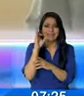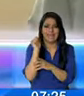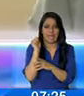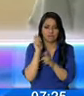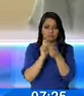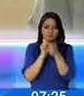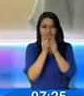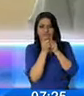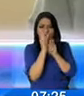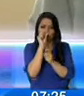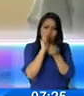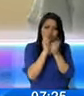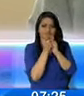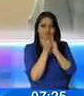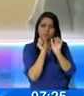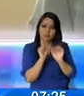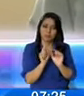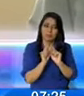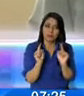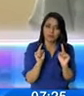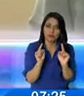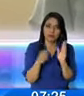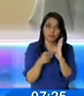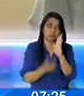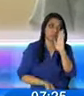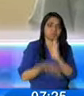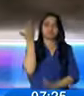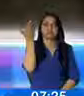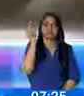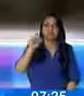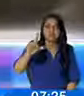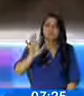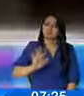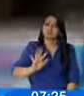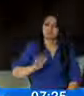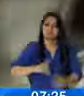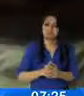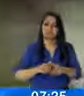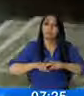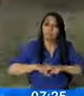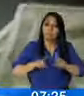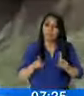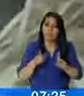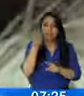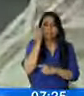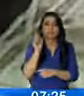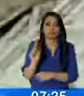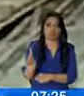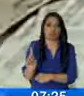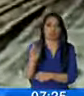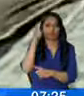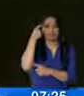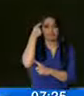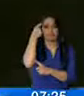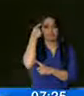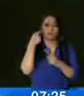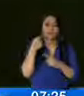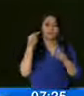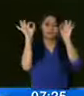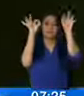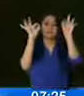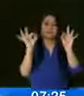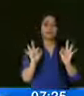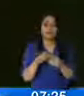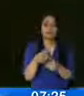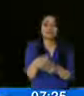modificarse un poquito pero no hay paquetazo de ninguna manera sin embargo explican que todas estas acciones que al menos para el presupuesto de lo que queda